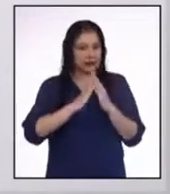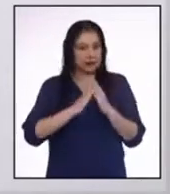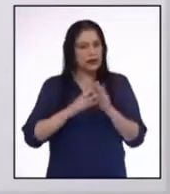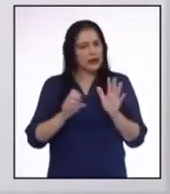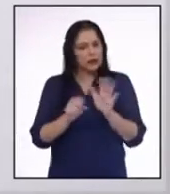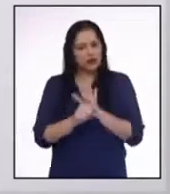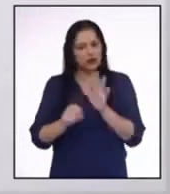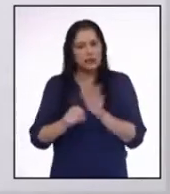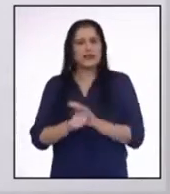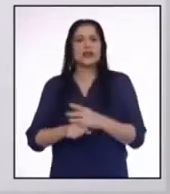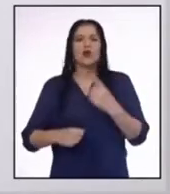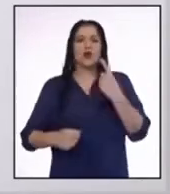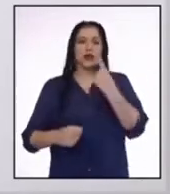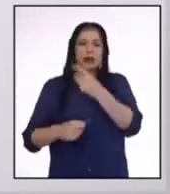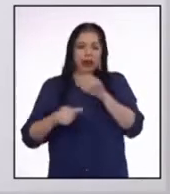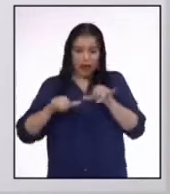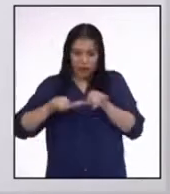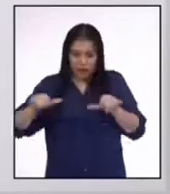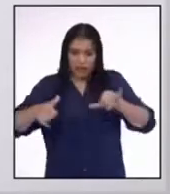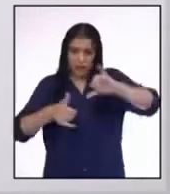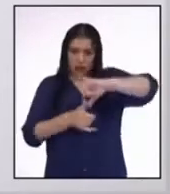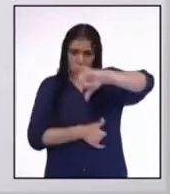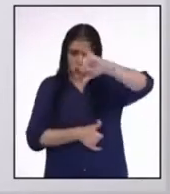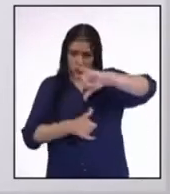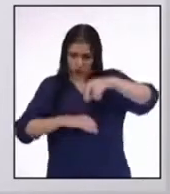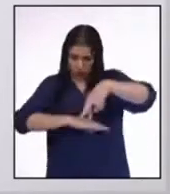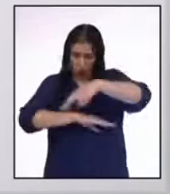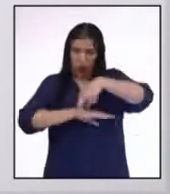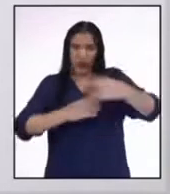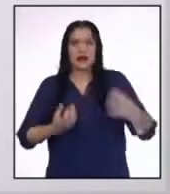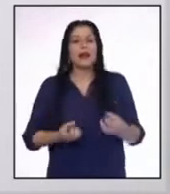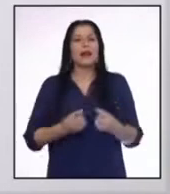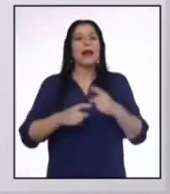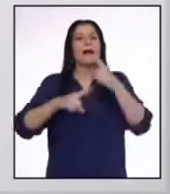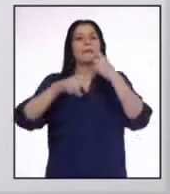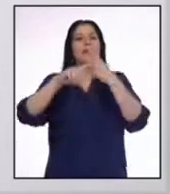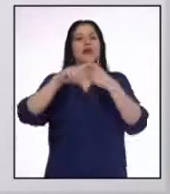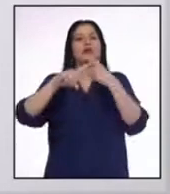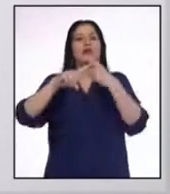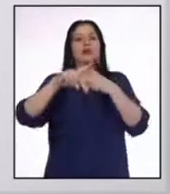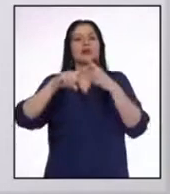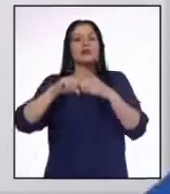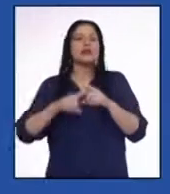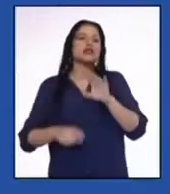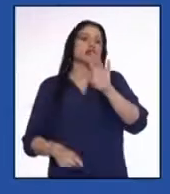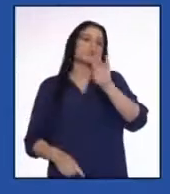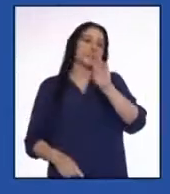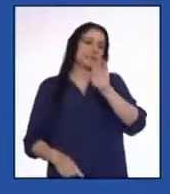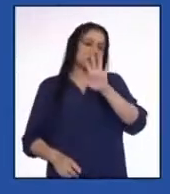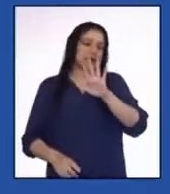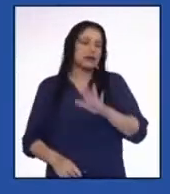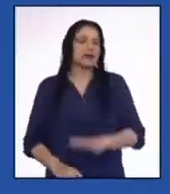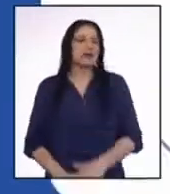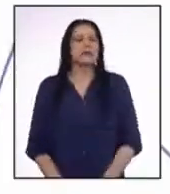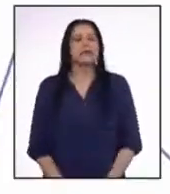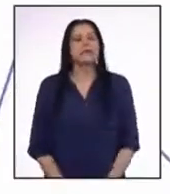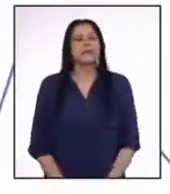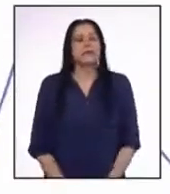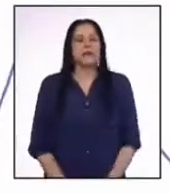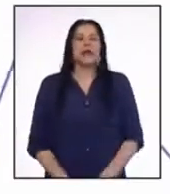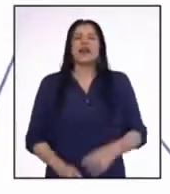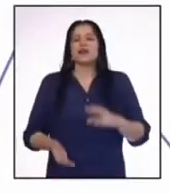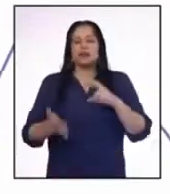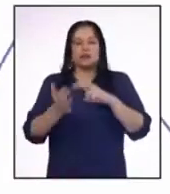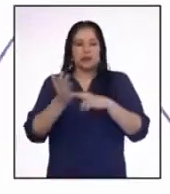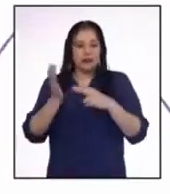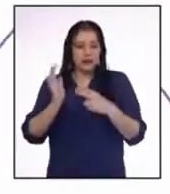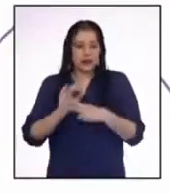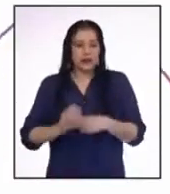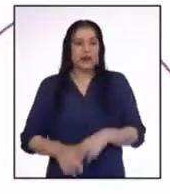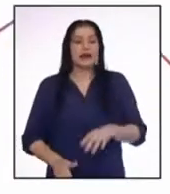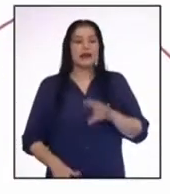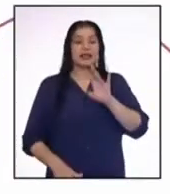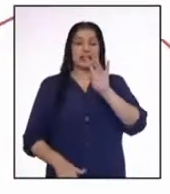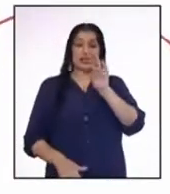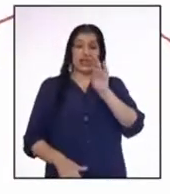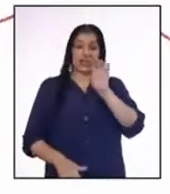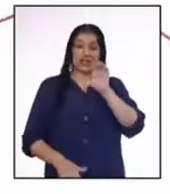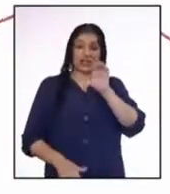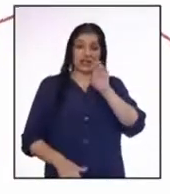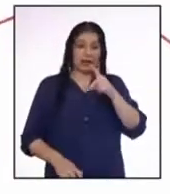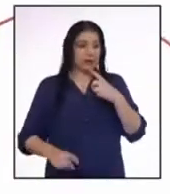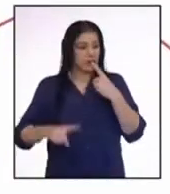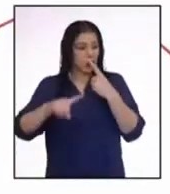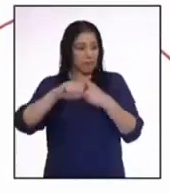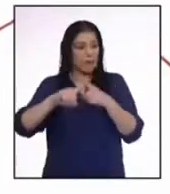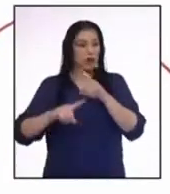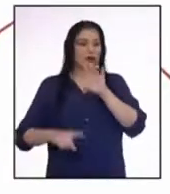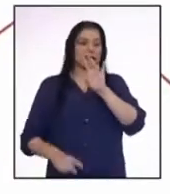con que multipliques cada valor obtenido con la regla por la constante 75. Es decir, 7